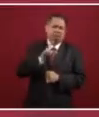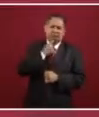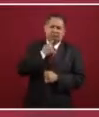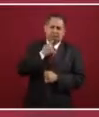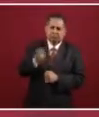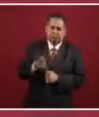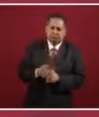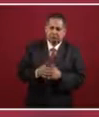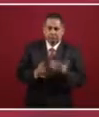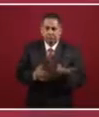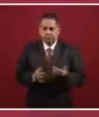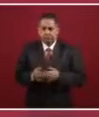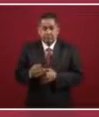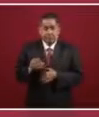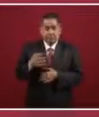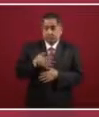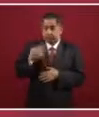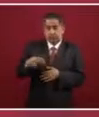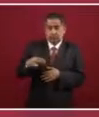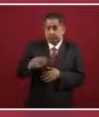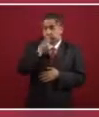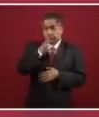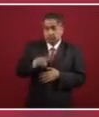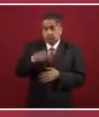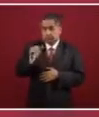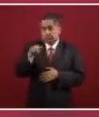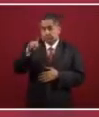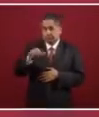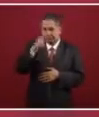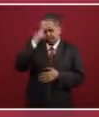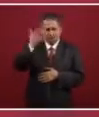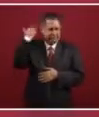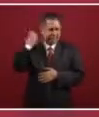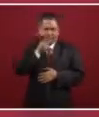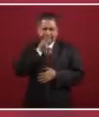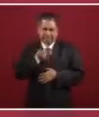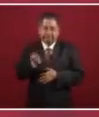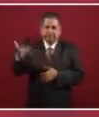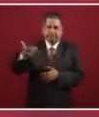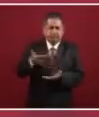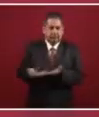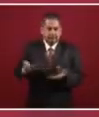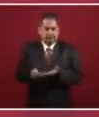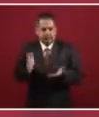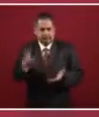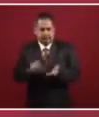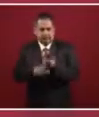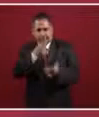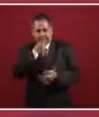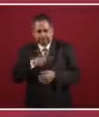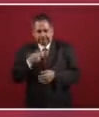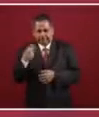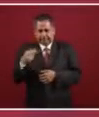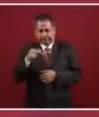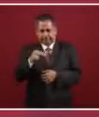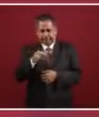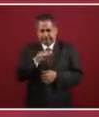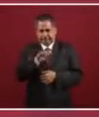No me llamó por mi nombre, sino como me decían antes, y ahora ya no me dicen así.